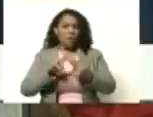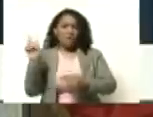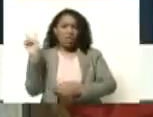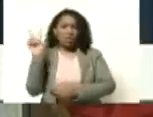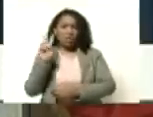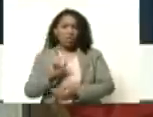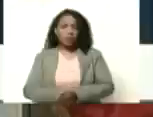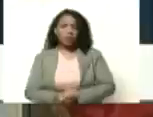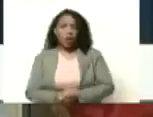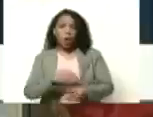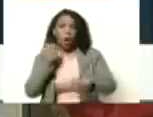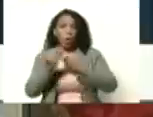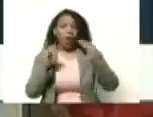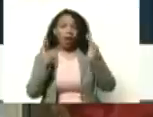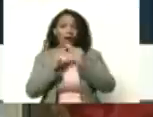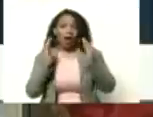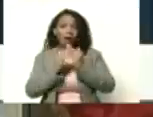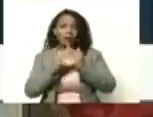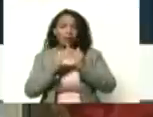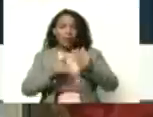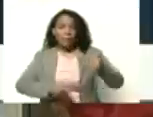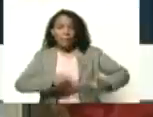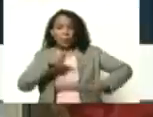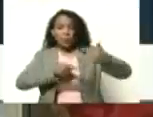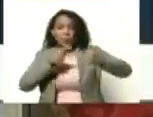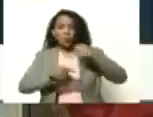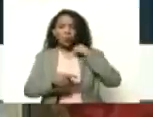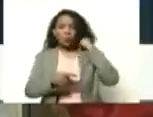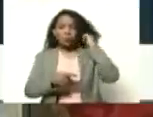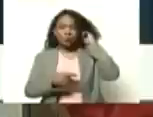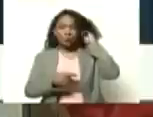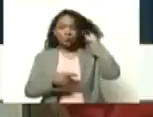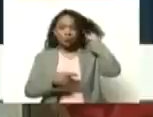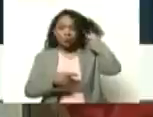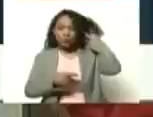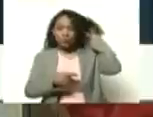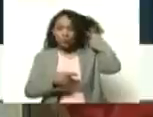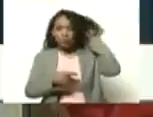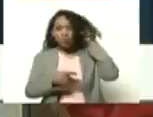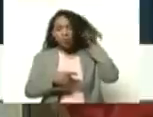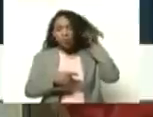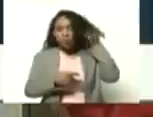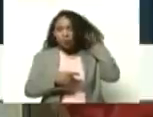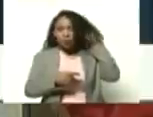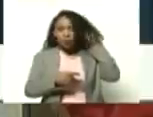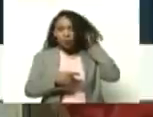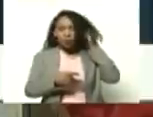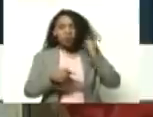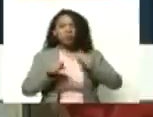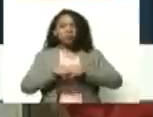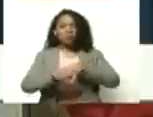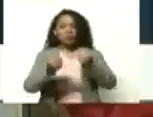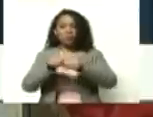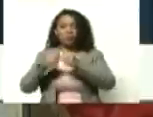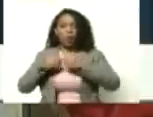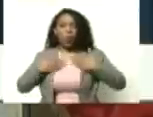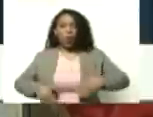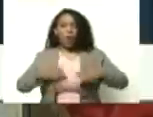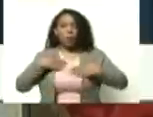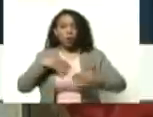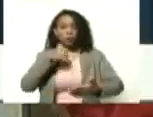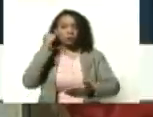como las casas de piqué el desmembramiento de cuerpo previamente